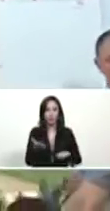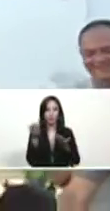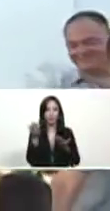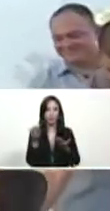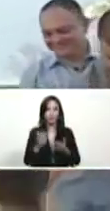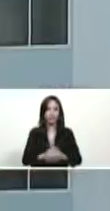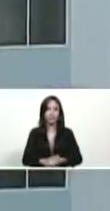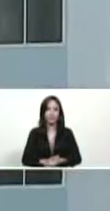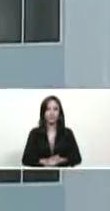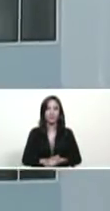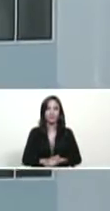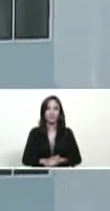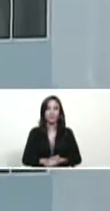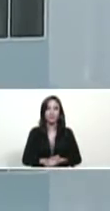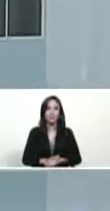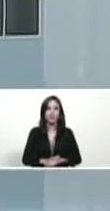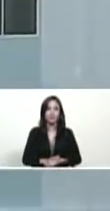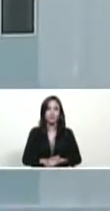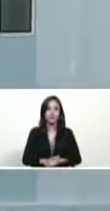Venga, niño, venga.